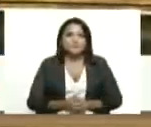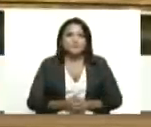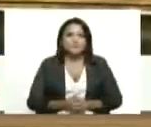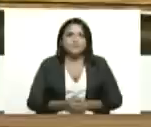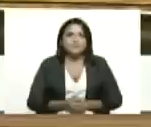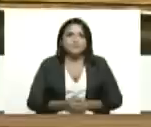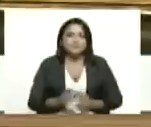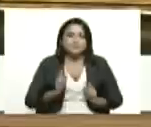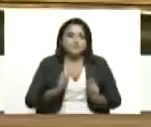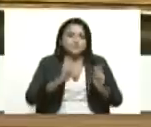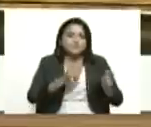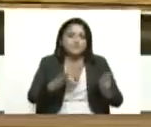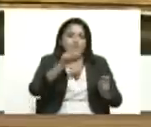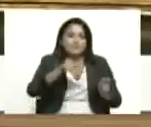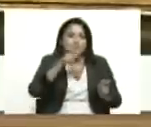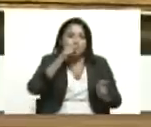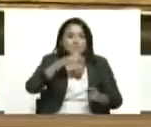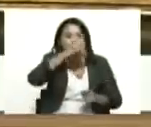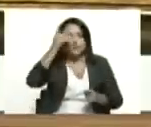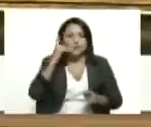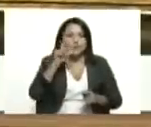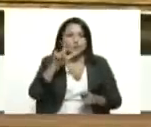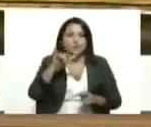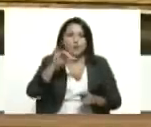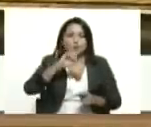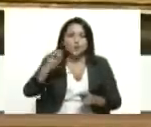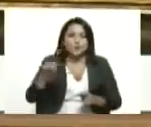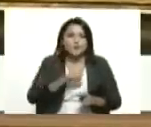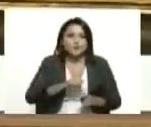el derecho de palabra al diputado Luis Eduardo Martínez.